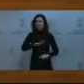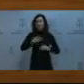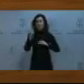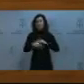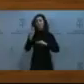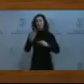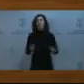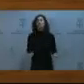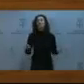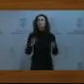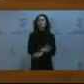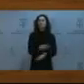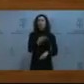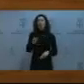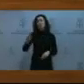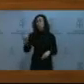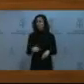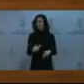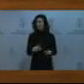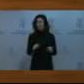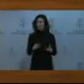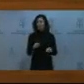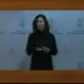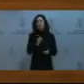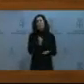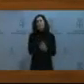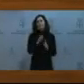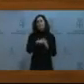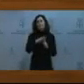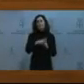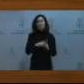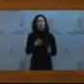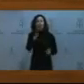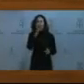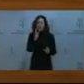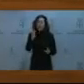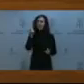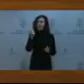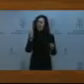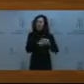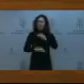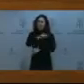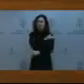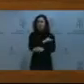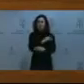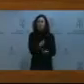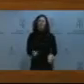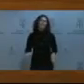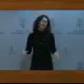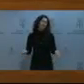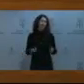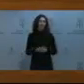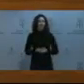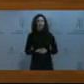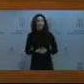para pagar facturas de suministros y más incompatibilidades que ustedes les añaden. Dígame a quién beneficia cuando suprime